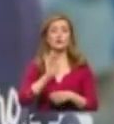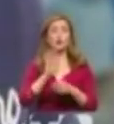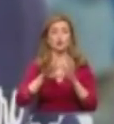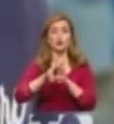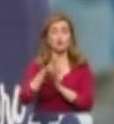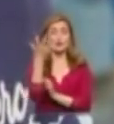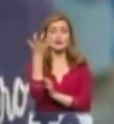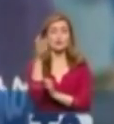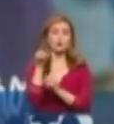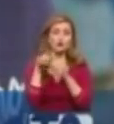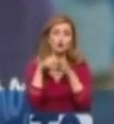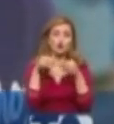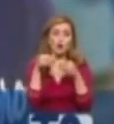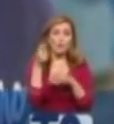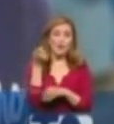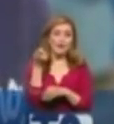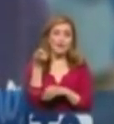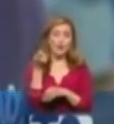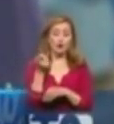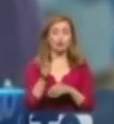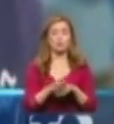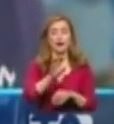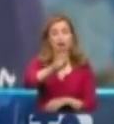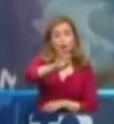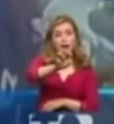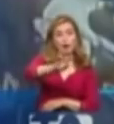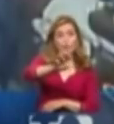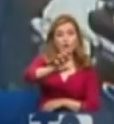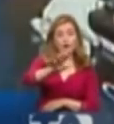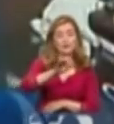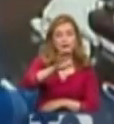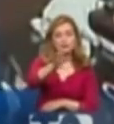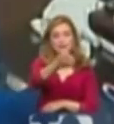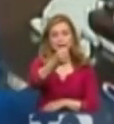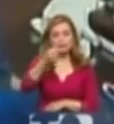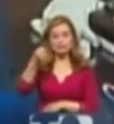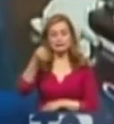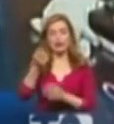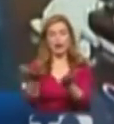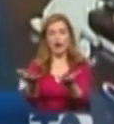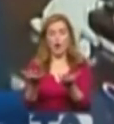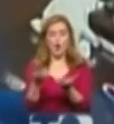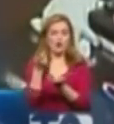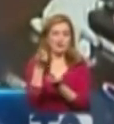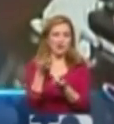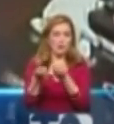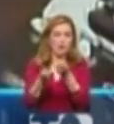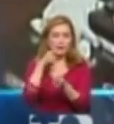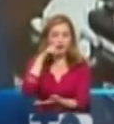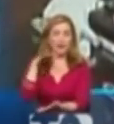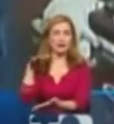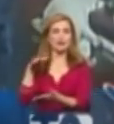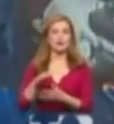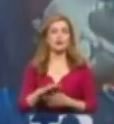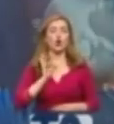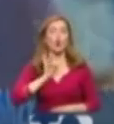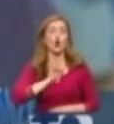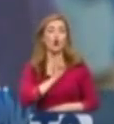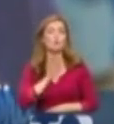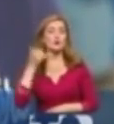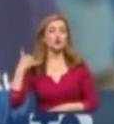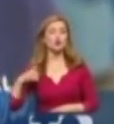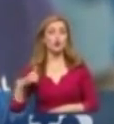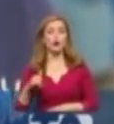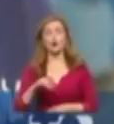dólares. Había dinero en efectivo en la caja fuerte, en un cajón, dinero de la venta. Aparte de eso, se llevaron joyas de mi